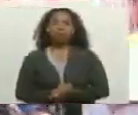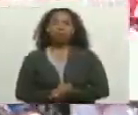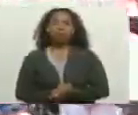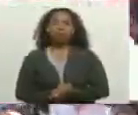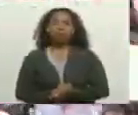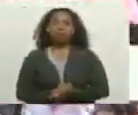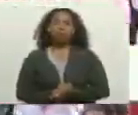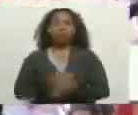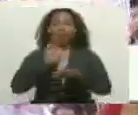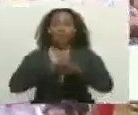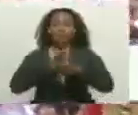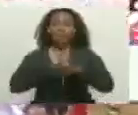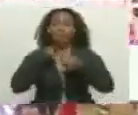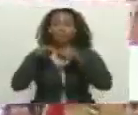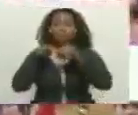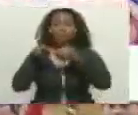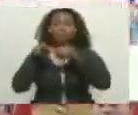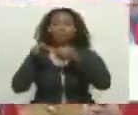Por eso